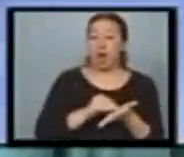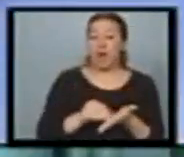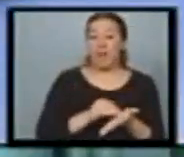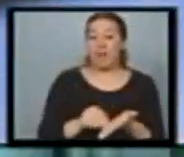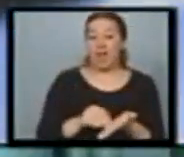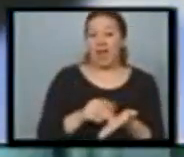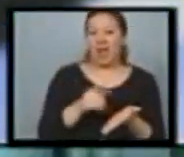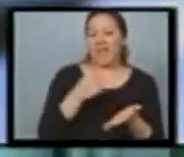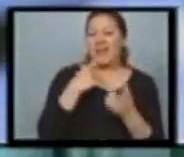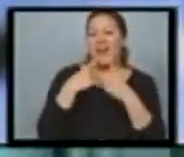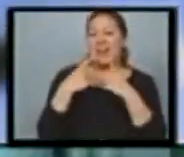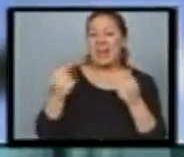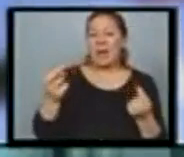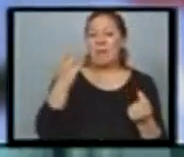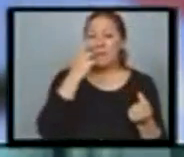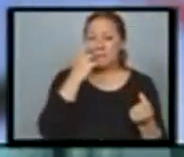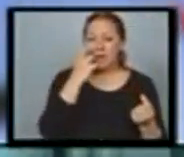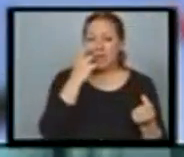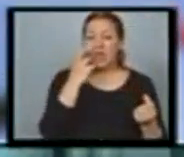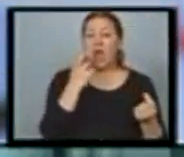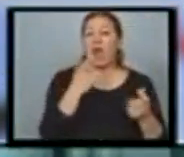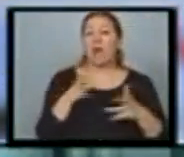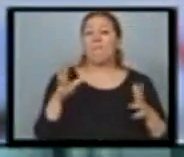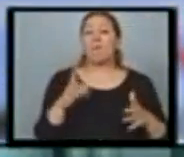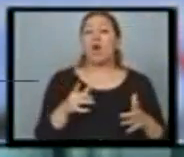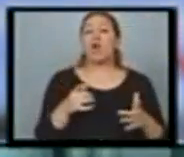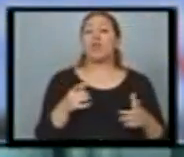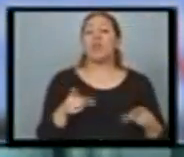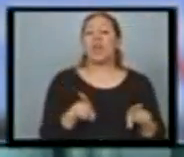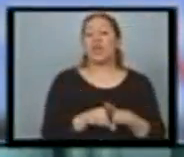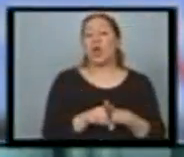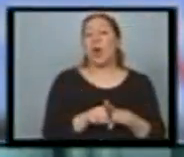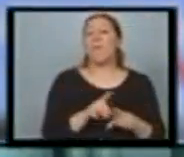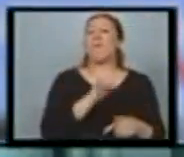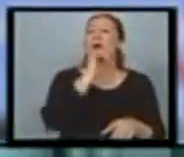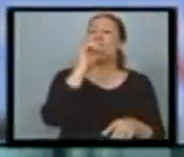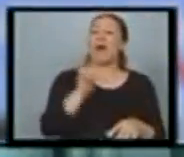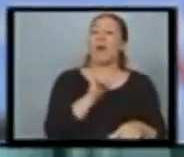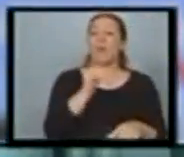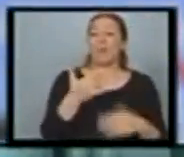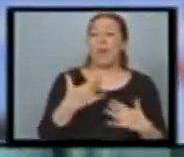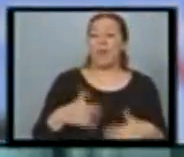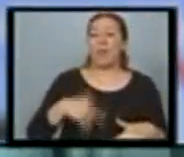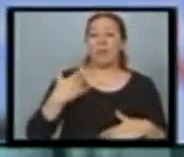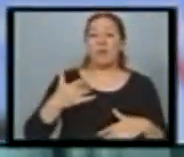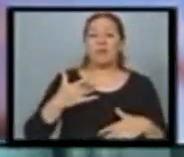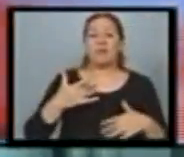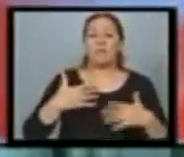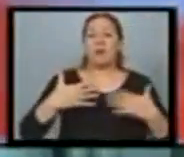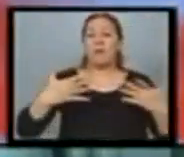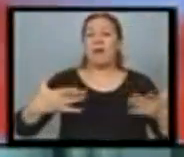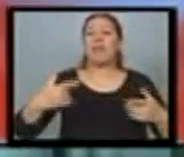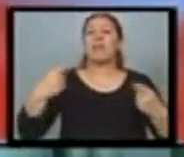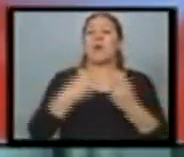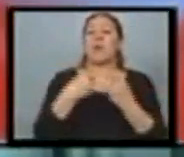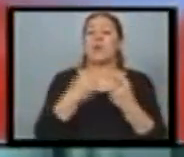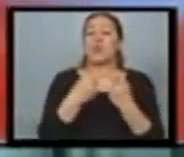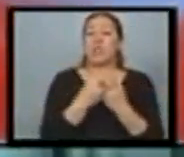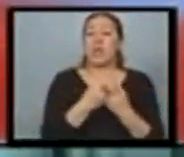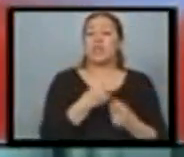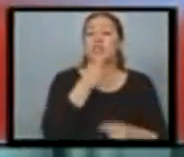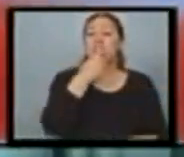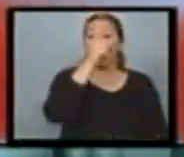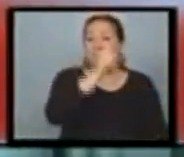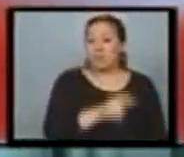hace ese reclamo de paternidad, a lo mejor lo que empieza como un simple planteo puede ir escalando hasta una discusión y si una persona